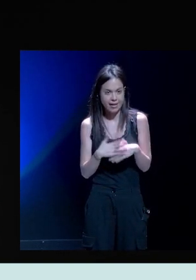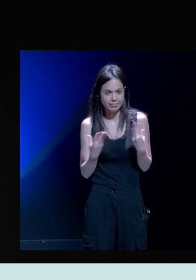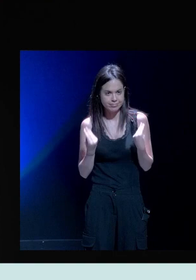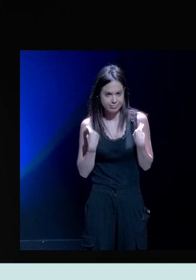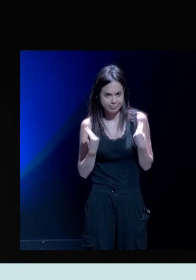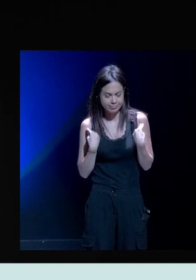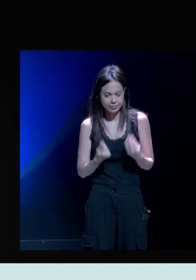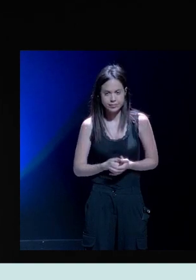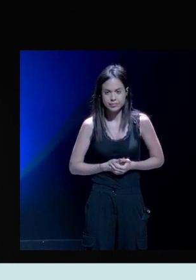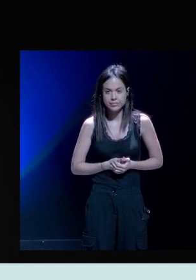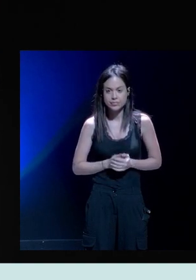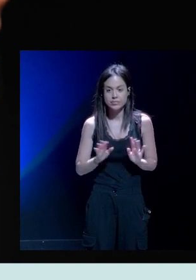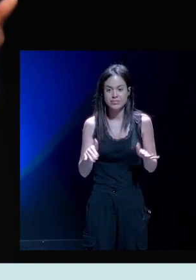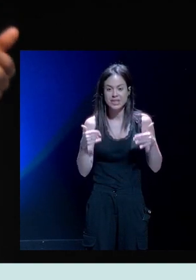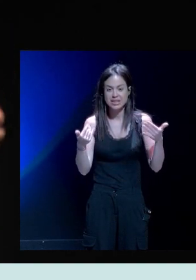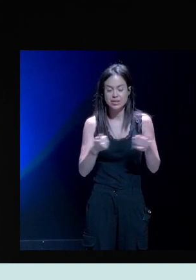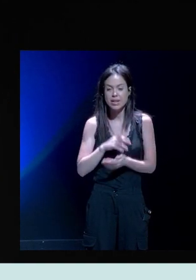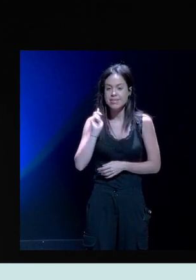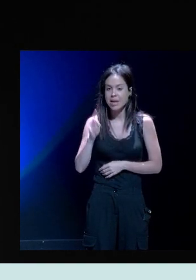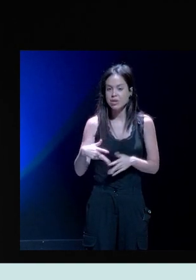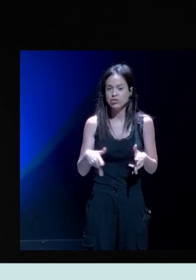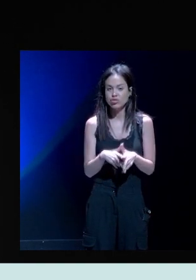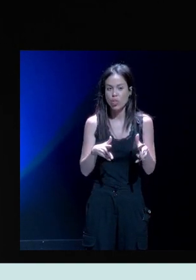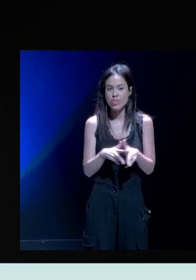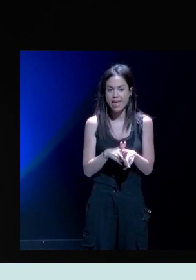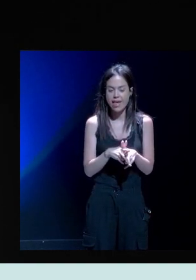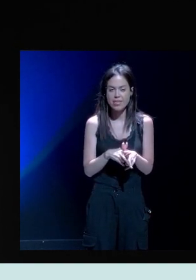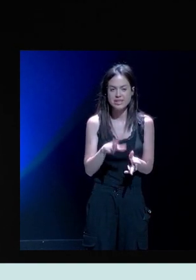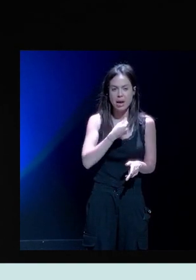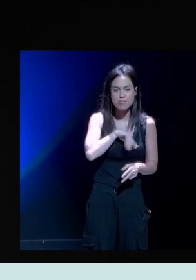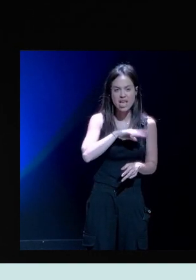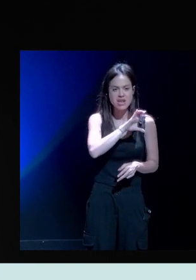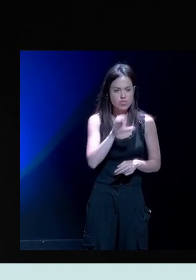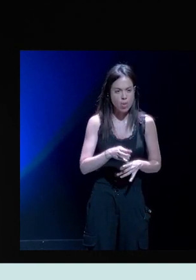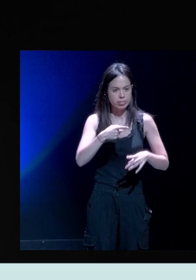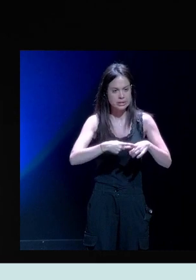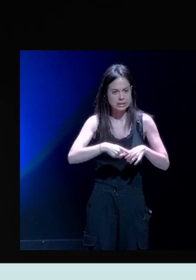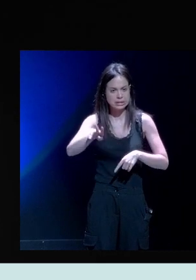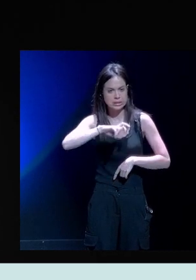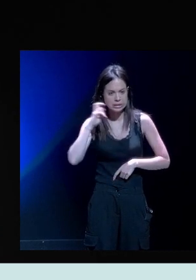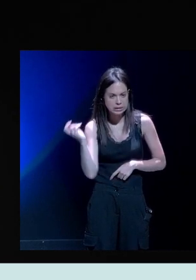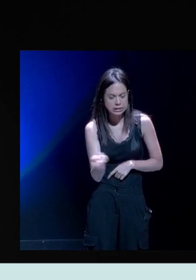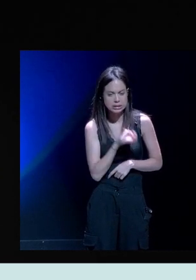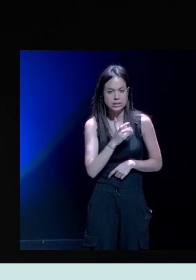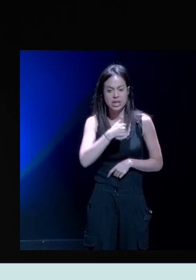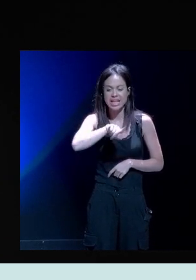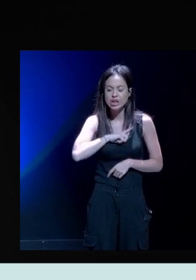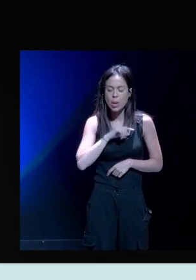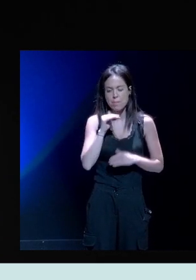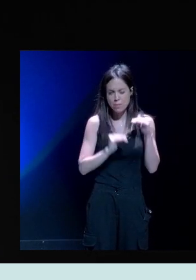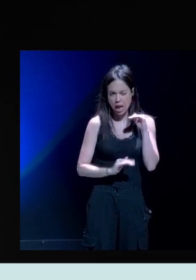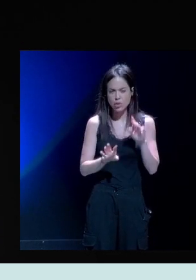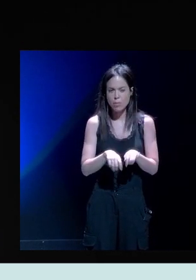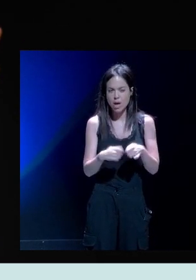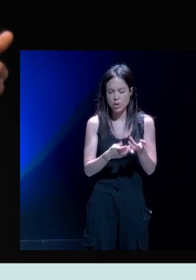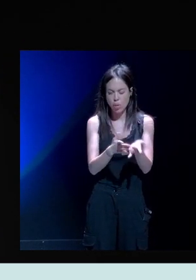Y en las sociedades mediterráneas hay menos ese fenómeno de ruptura de los vínculos